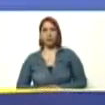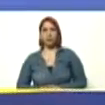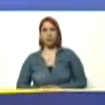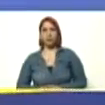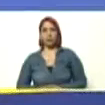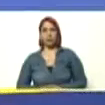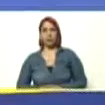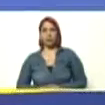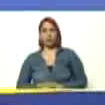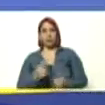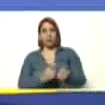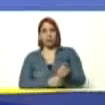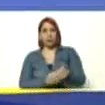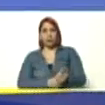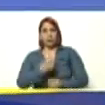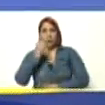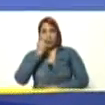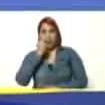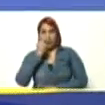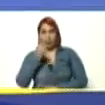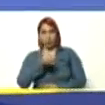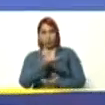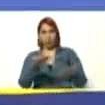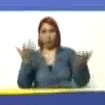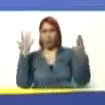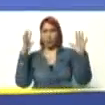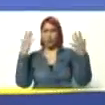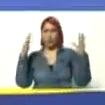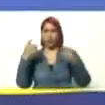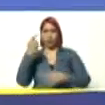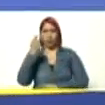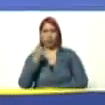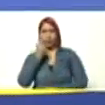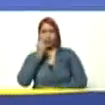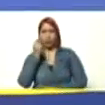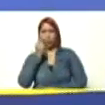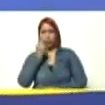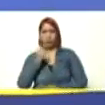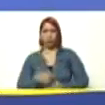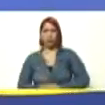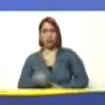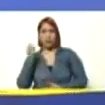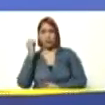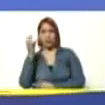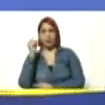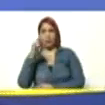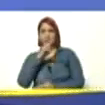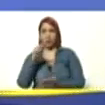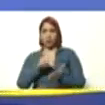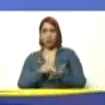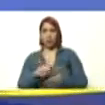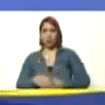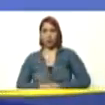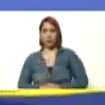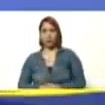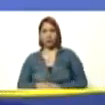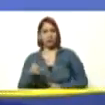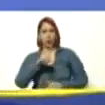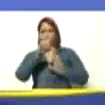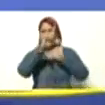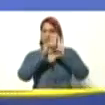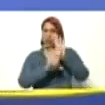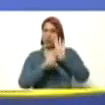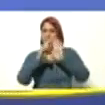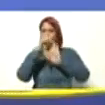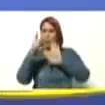Y mis hermanos y hermanas, un aplauso a los diputados y diputadas, a todos, de la Asamblea Nacional. No vieron la lista aquí completo